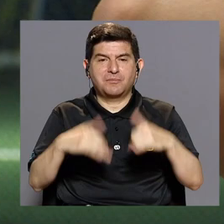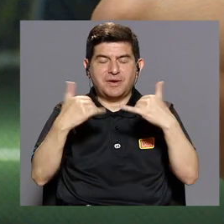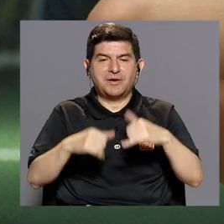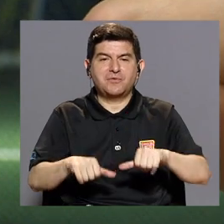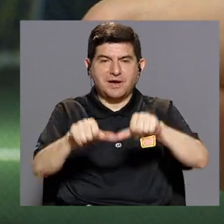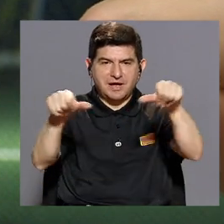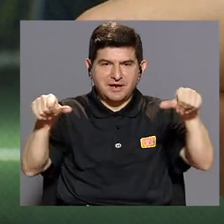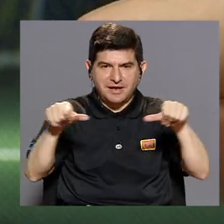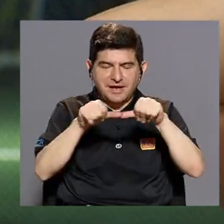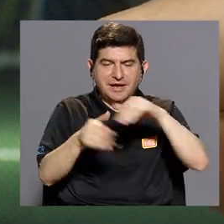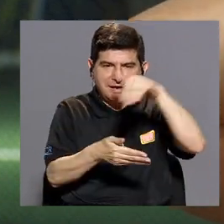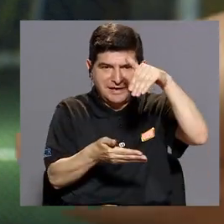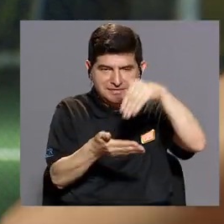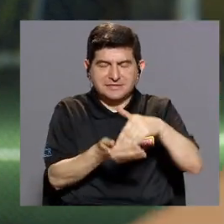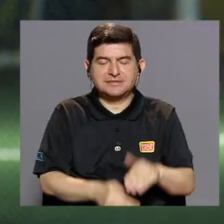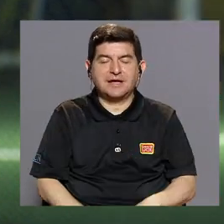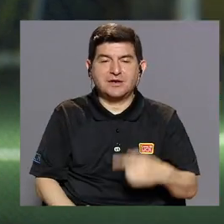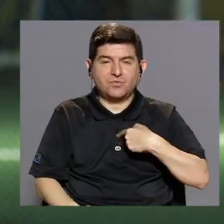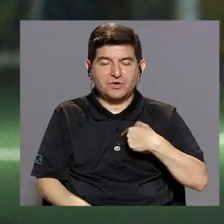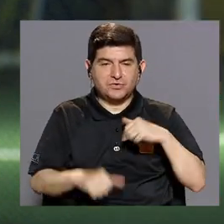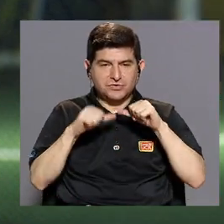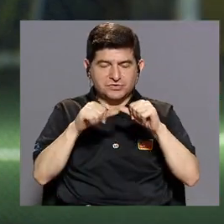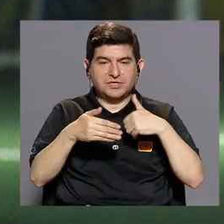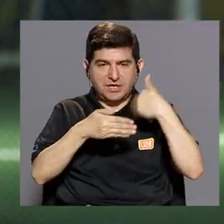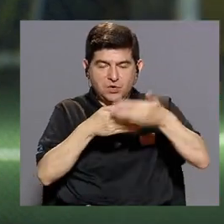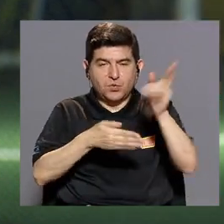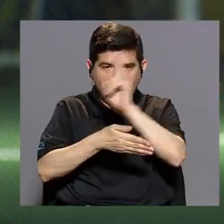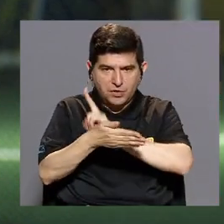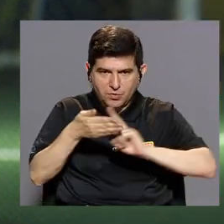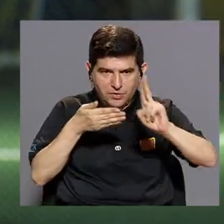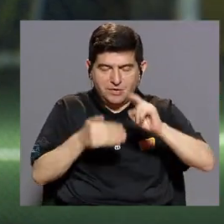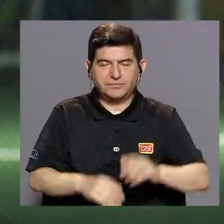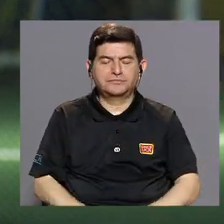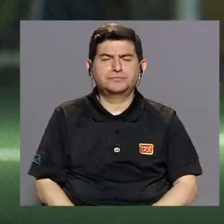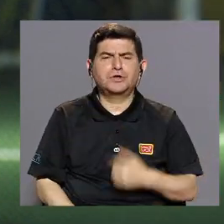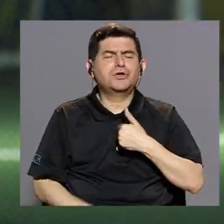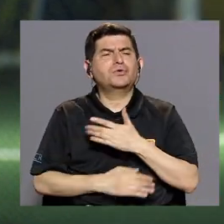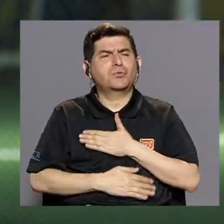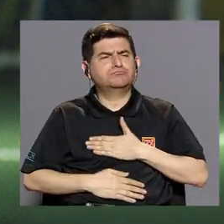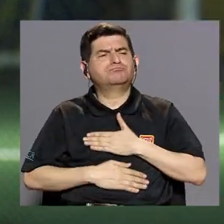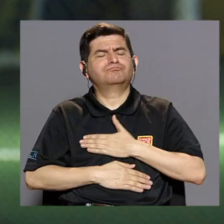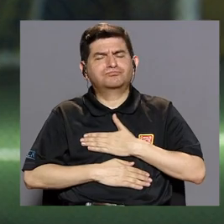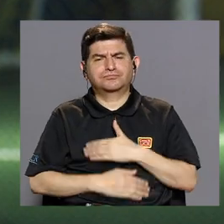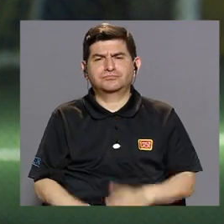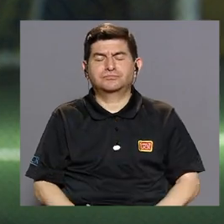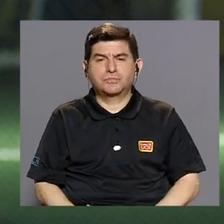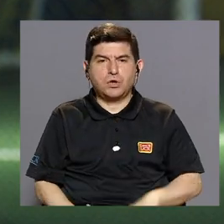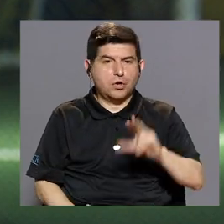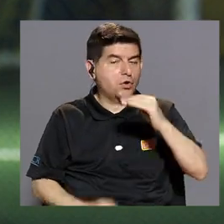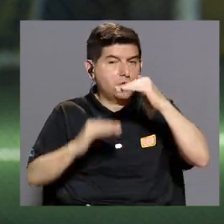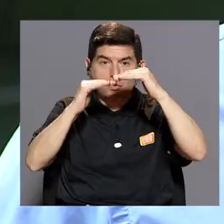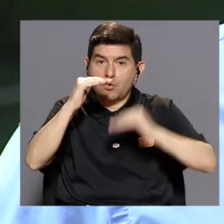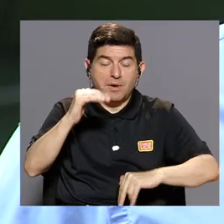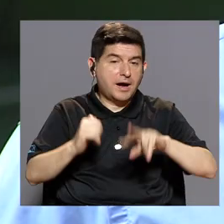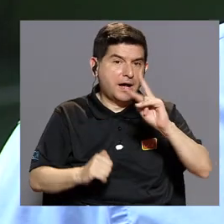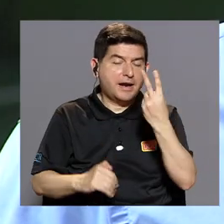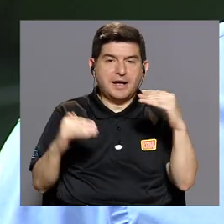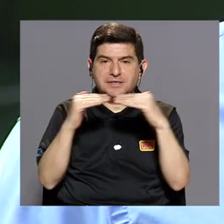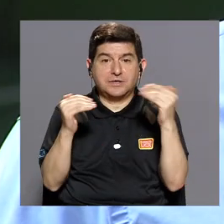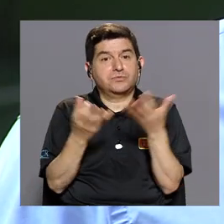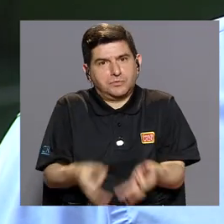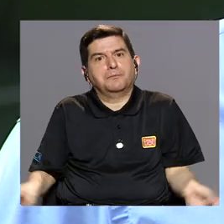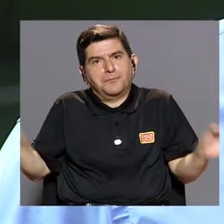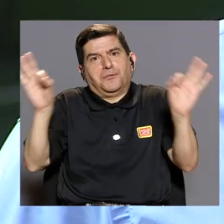zona central, cuando pasé a la universidad. Y la verdad es que la disfruté. No nos fuimos a segunda, que fue lo más